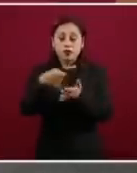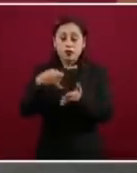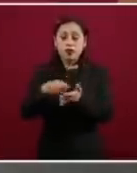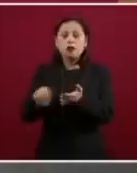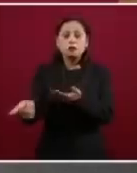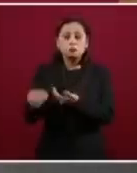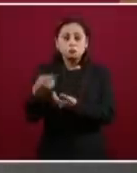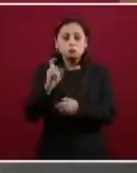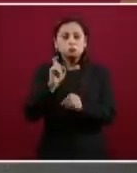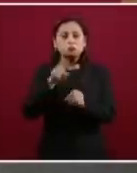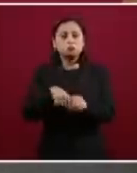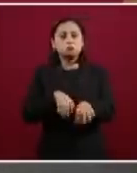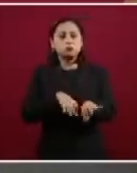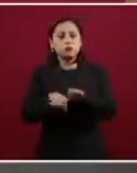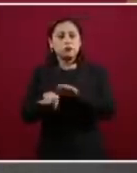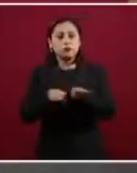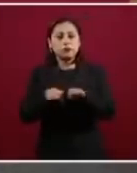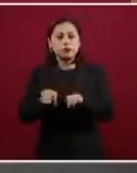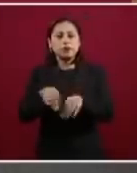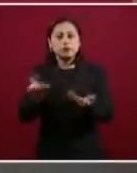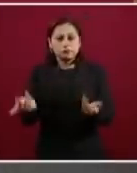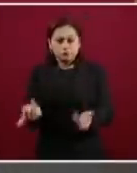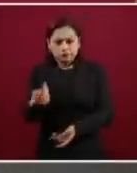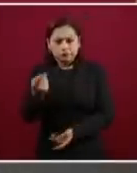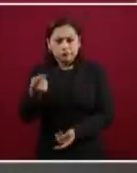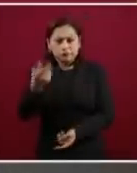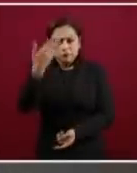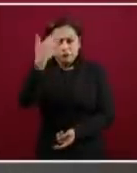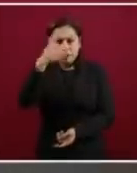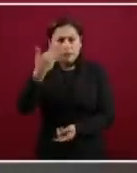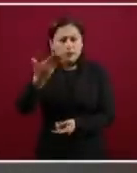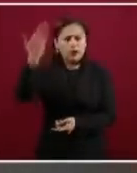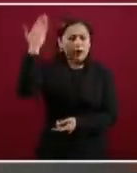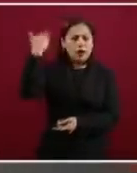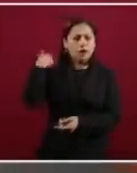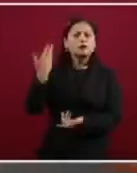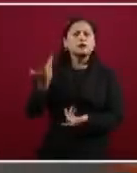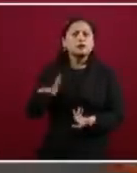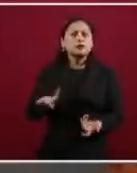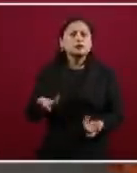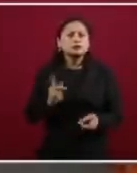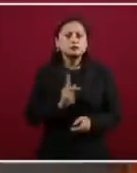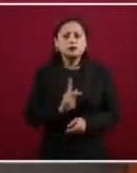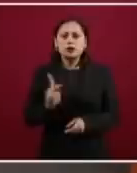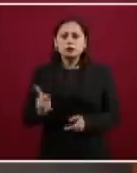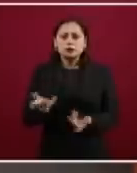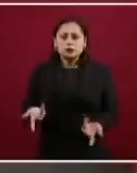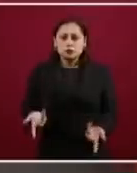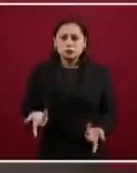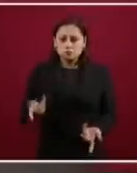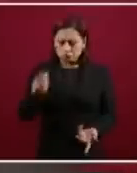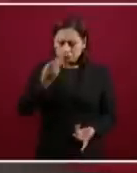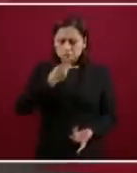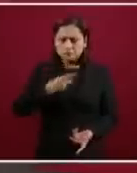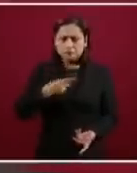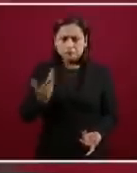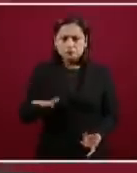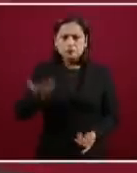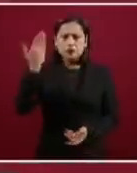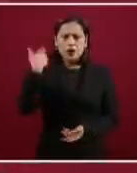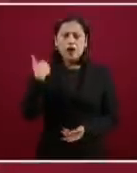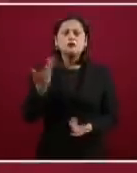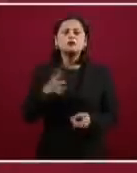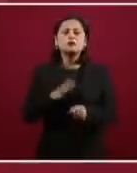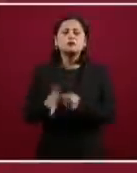¿Cuándo recuerdan ustedes un programa así? A ver, que me digan.